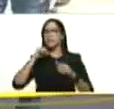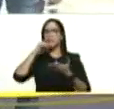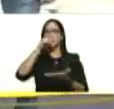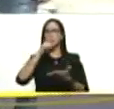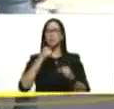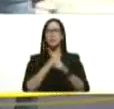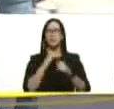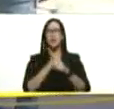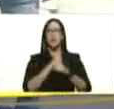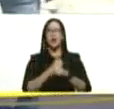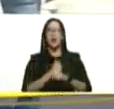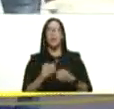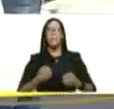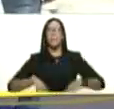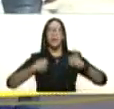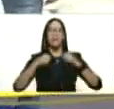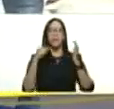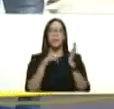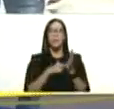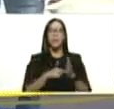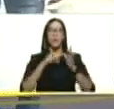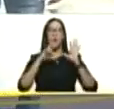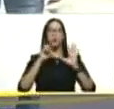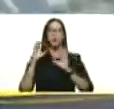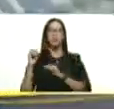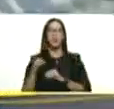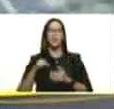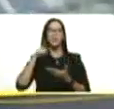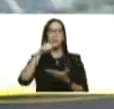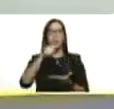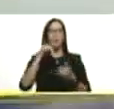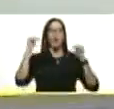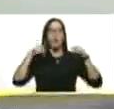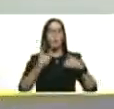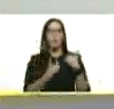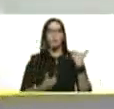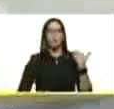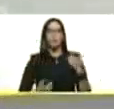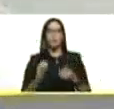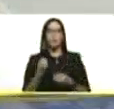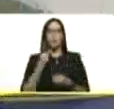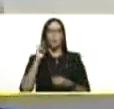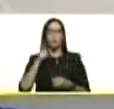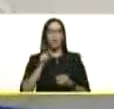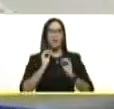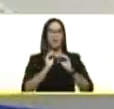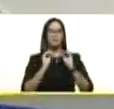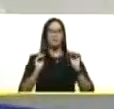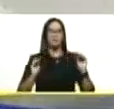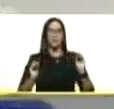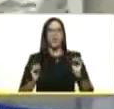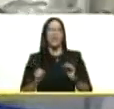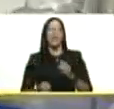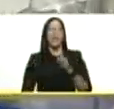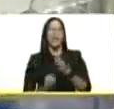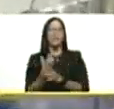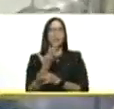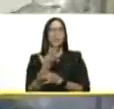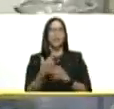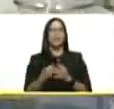en el estado Guárico más de 1.800 clans. Hoy, presidente, como usted acaba de anunciar, el lanzamiento